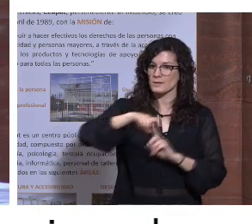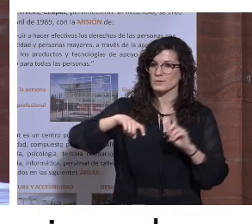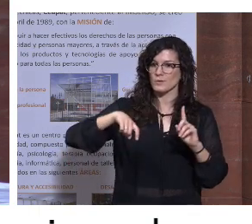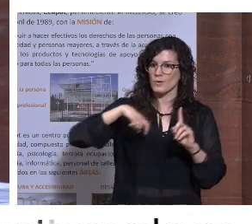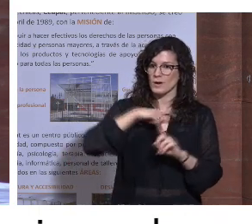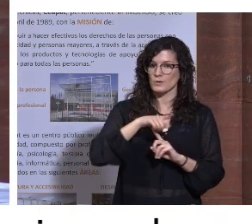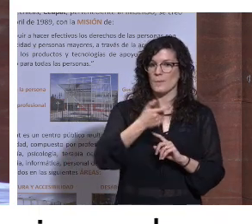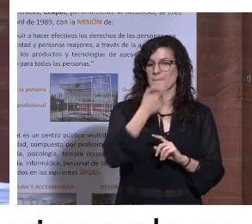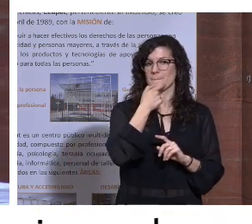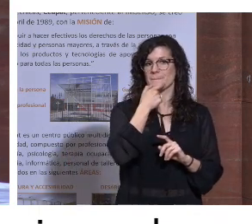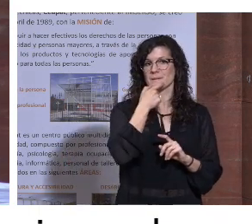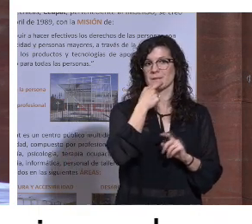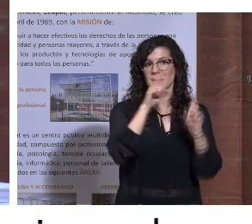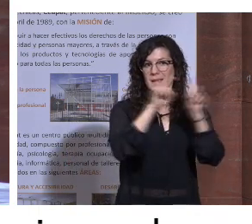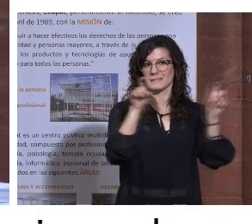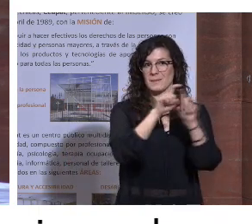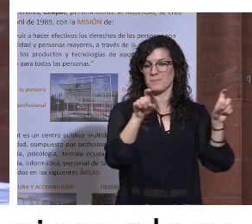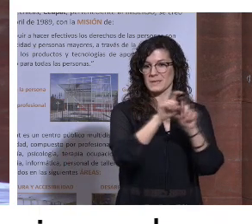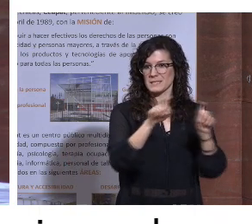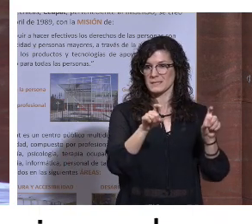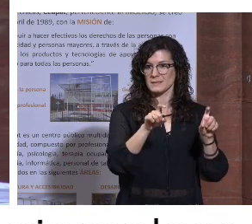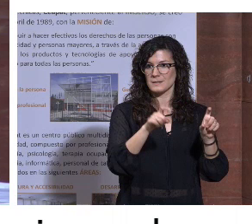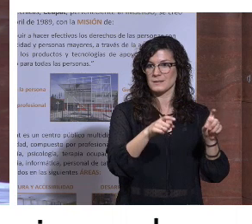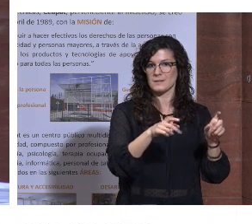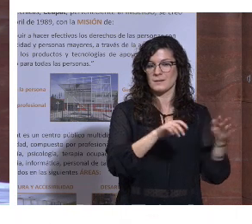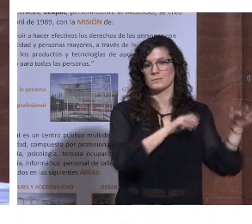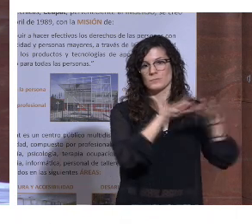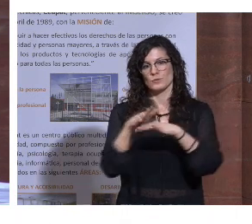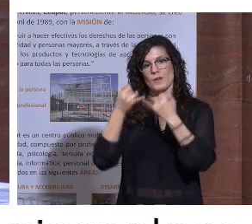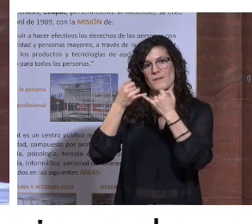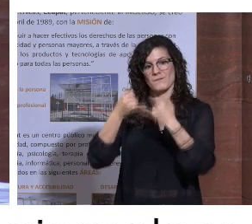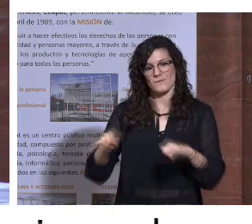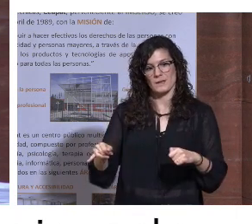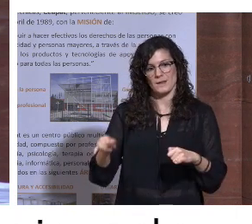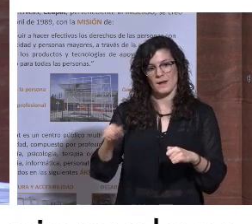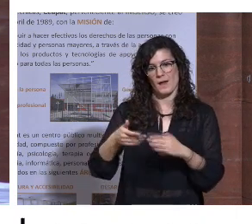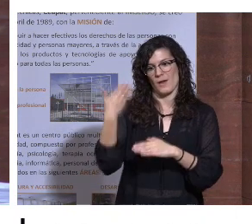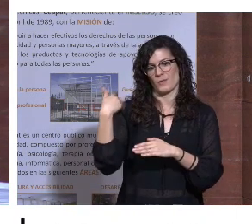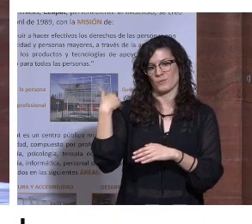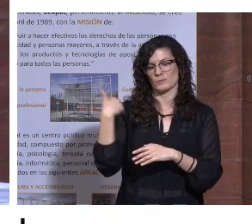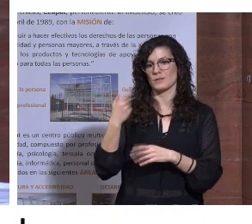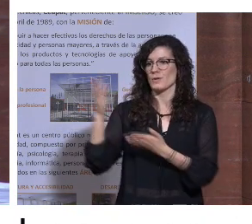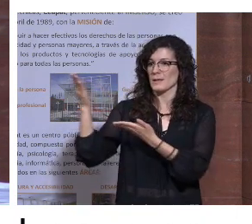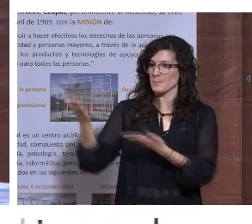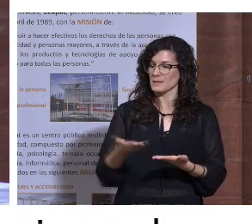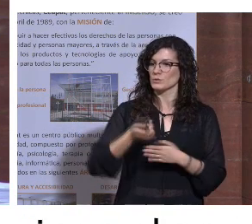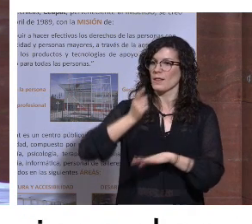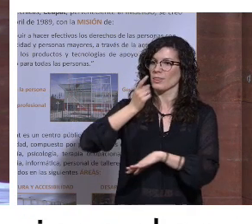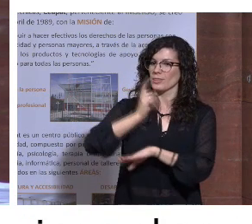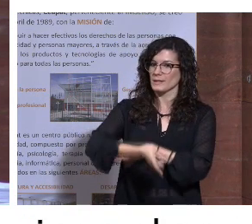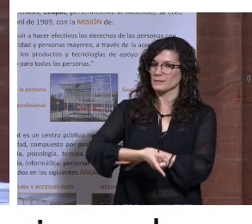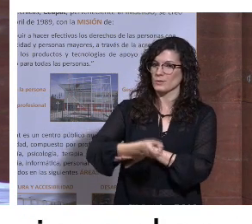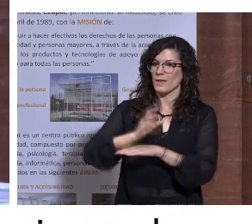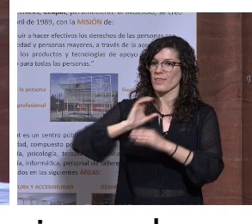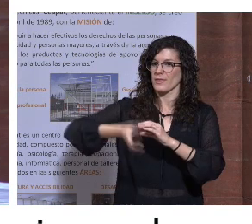delegación británica de empresas. Asistí a la feria ReaCare en Düsseldorf. Hace unos años invitamos al directora de